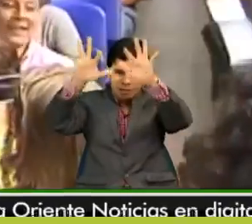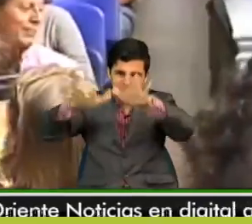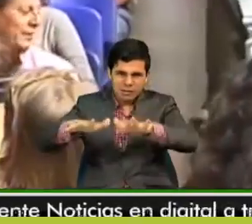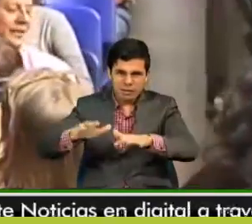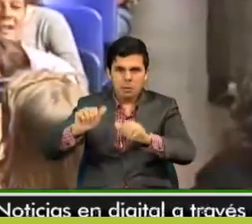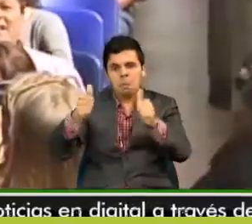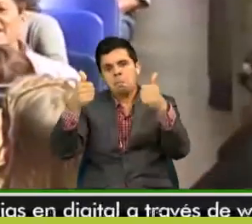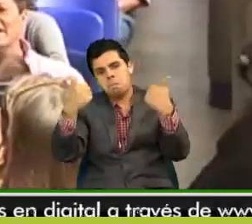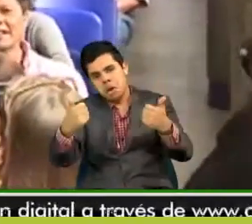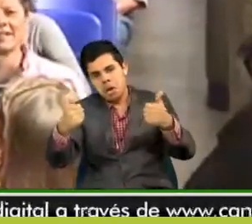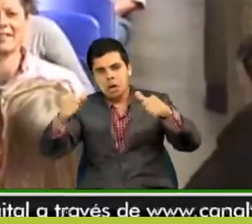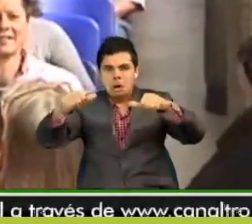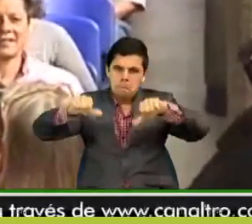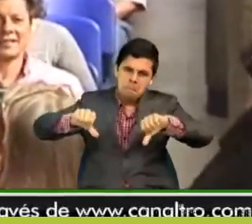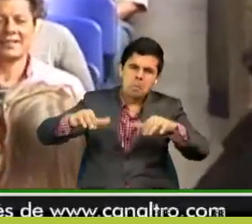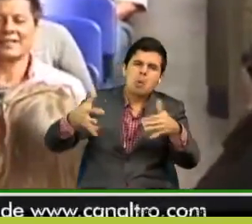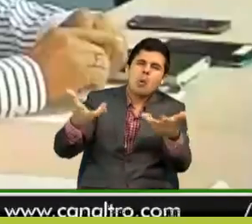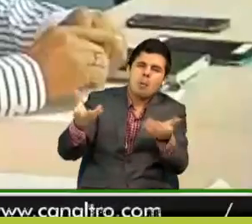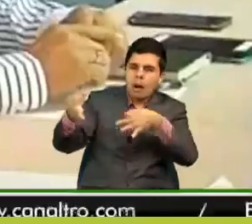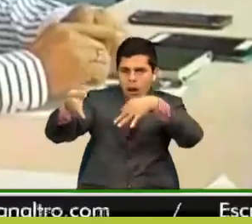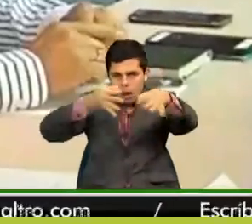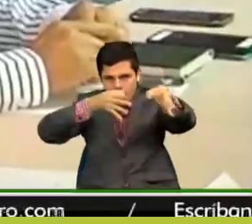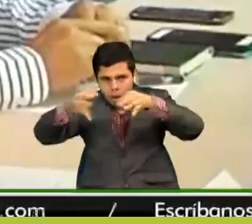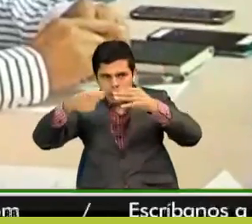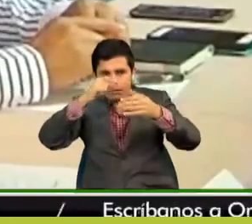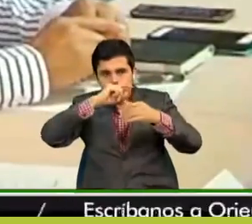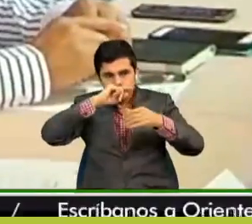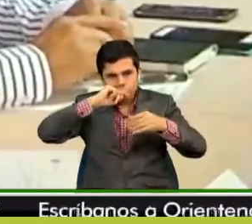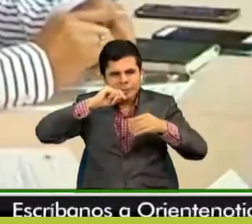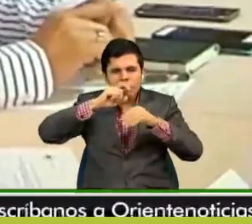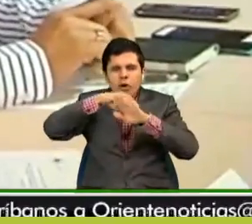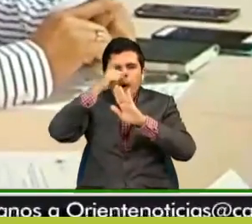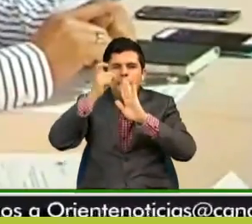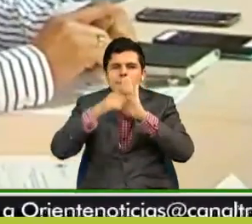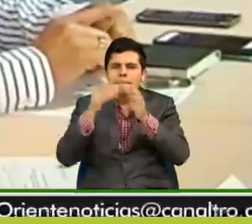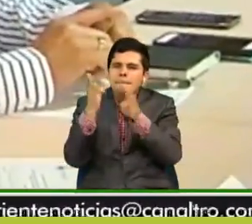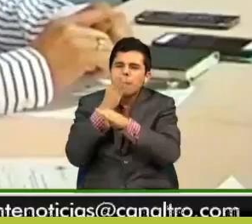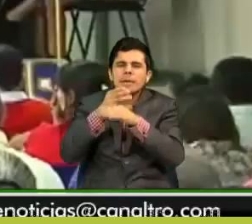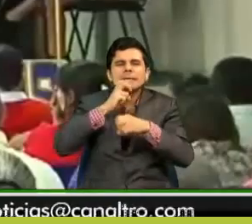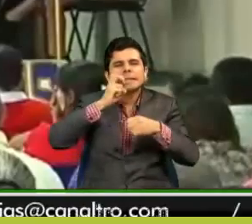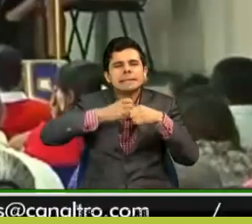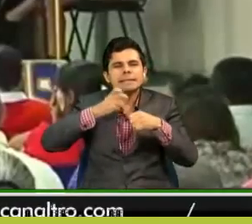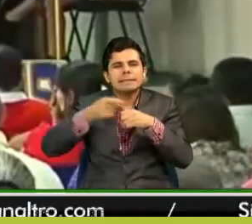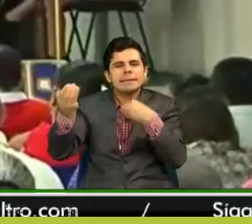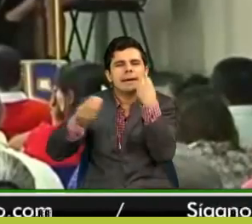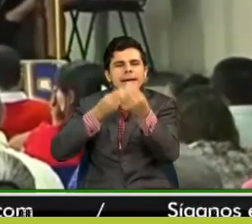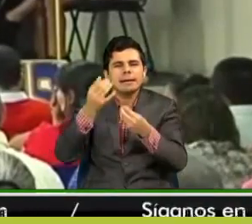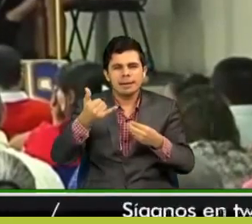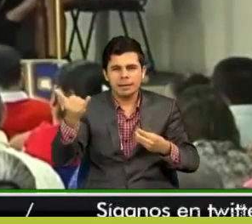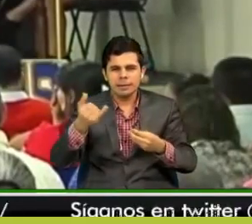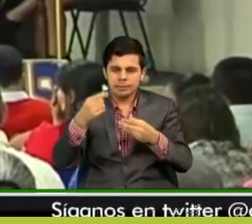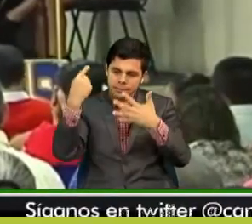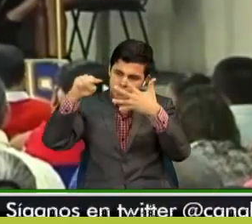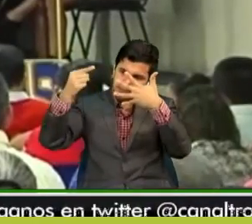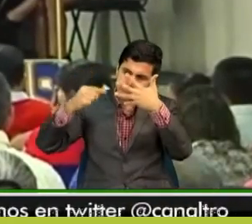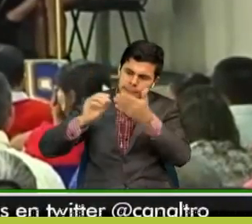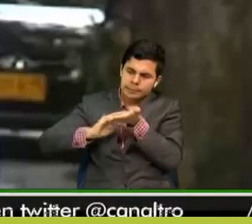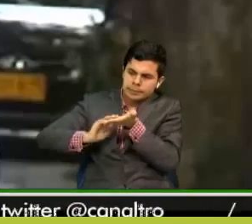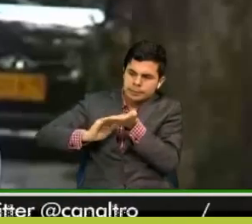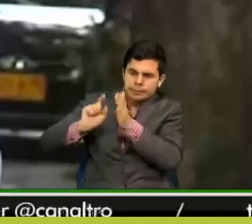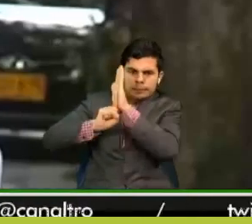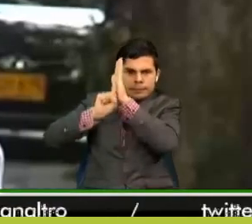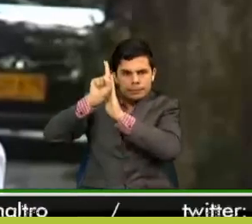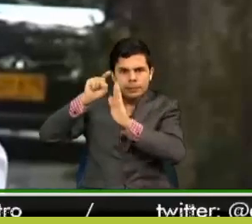de Gramalote. Aquí se dieron a conocer cuáles han sido precisamente esos problemas, esas dificultades que se han presentado y cuál es el desarrollo que